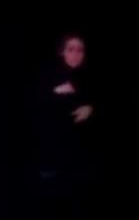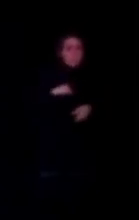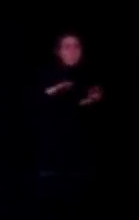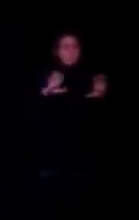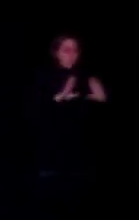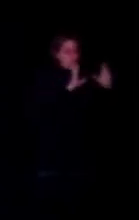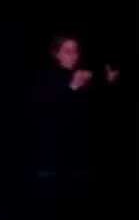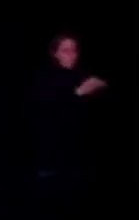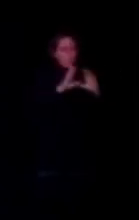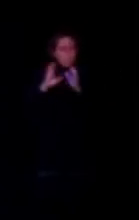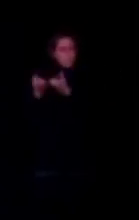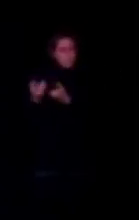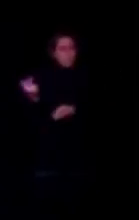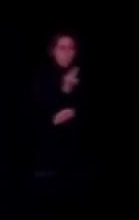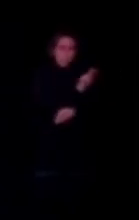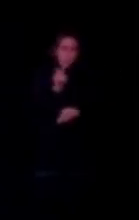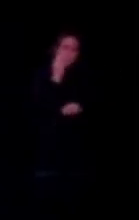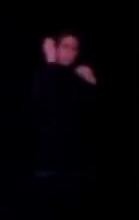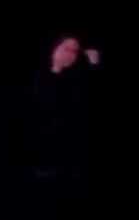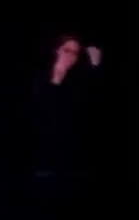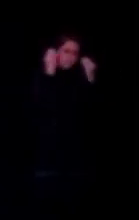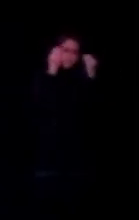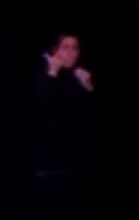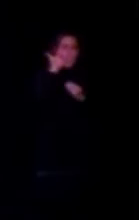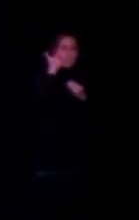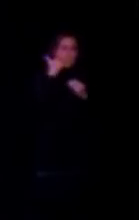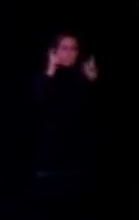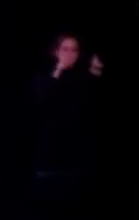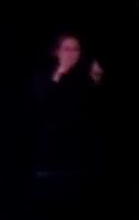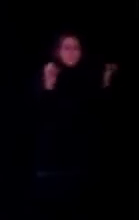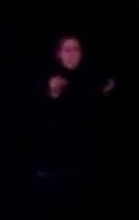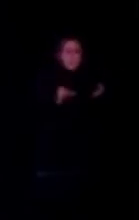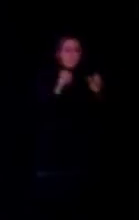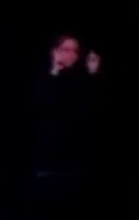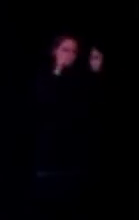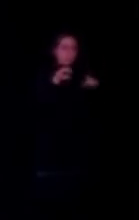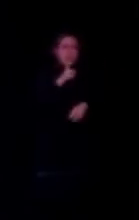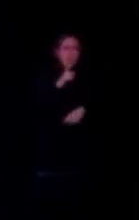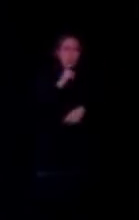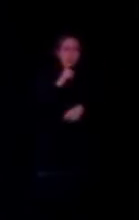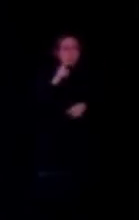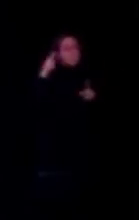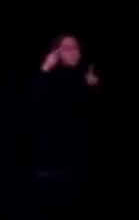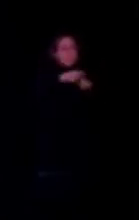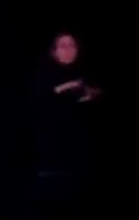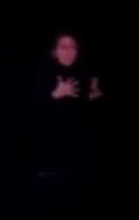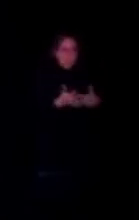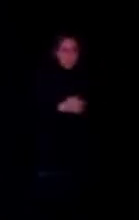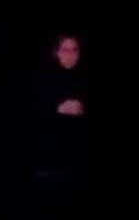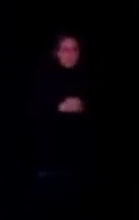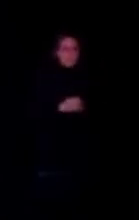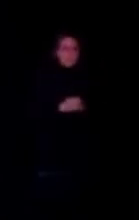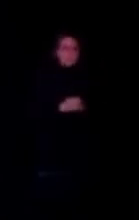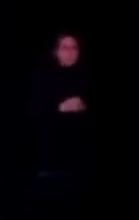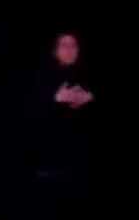deben reflexionar sobre qué enseñar cómo enseñar y para qué enseñar por lo tanto